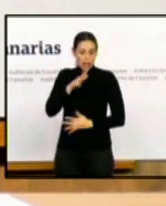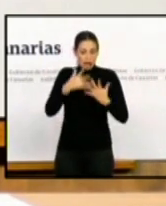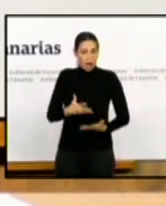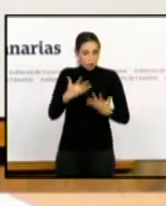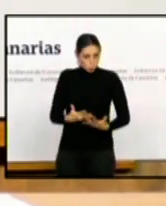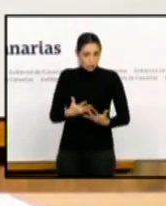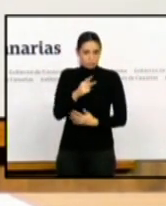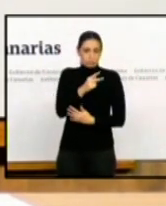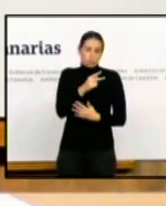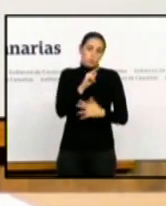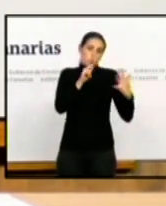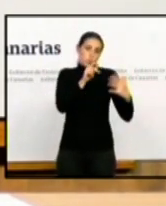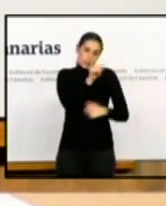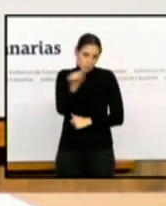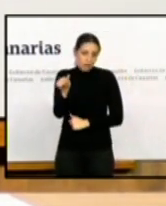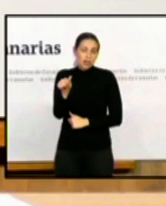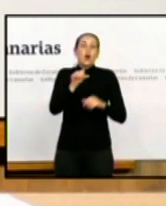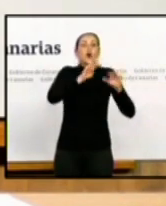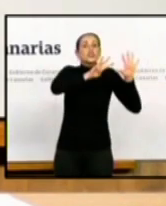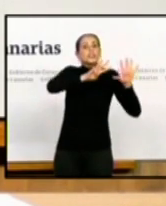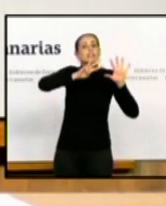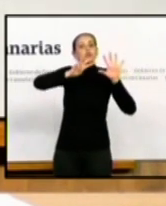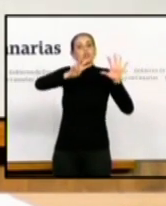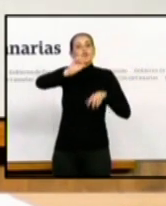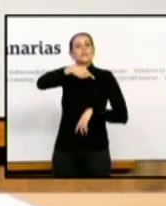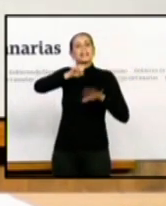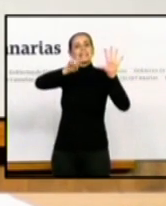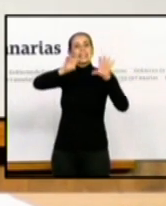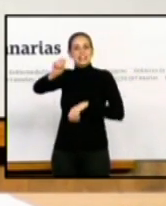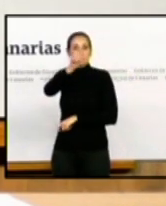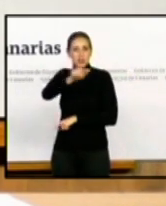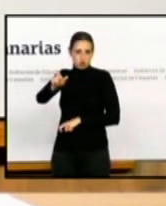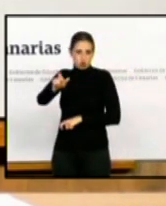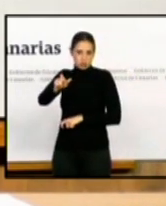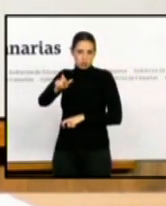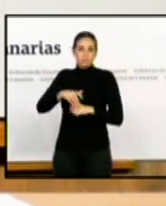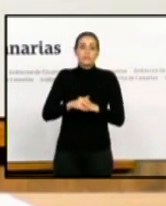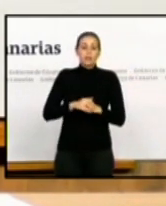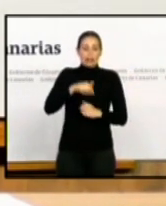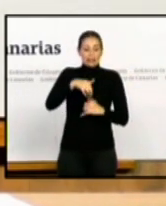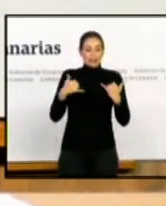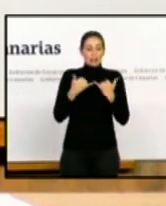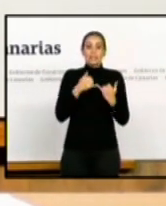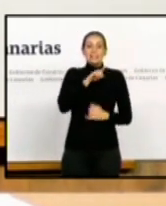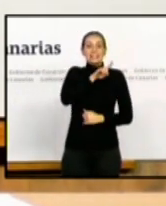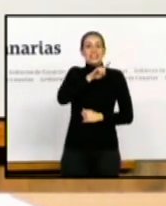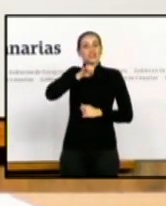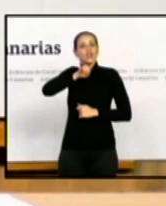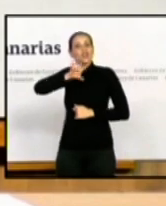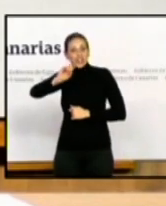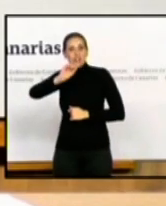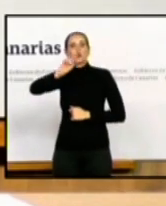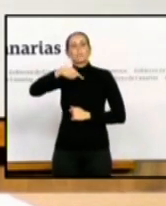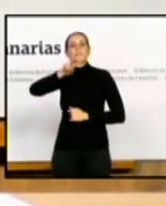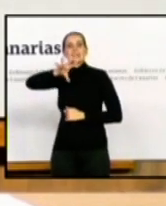en 7 días de 88,60. La isla de Tenerife es de 110,26. En